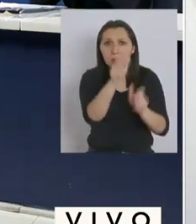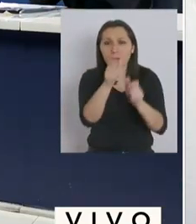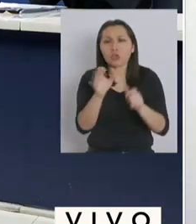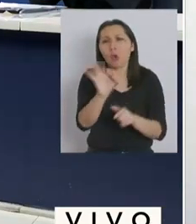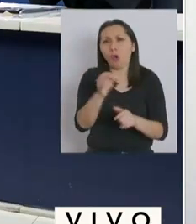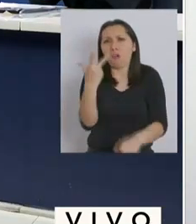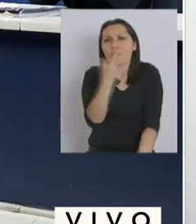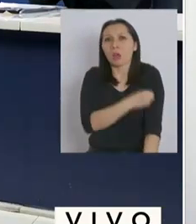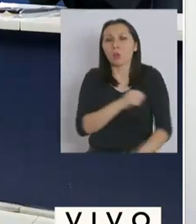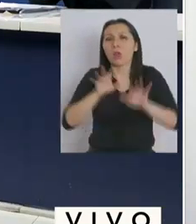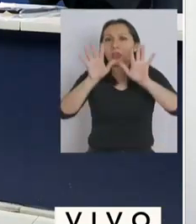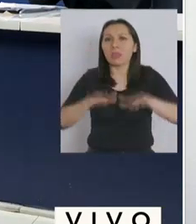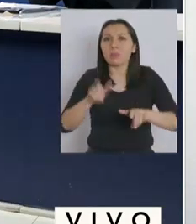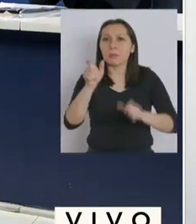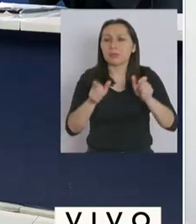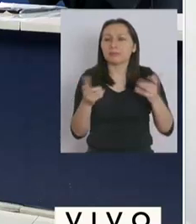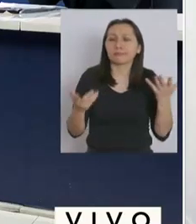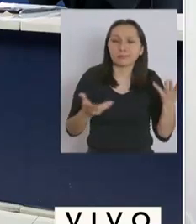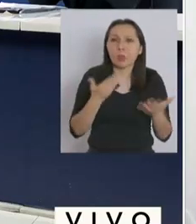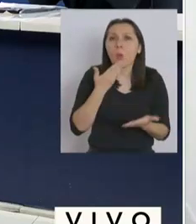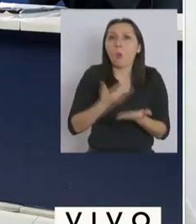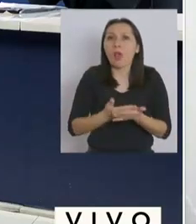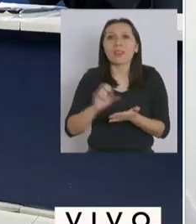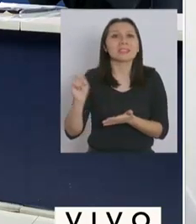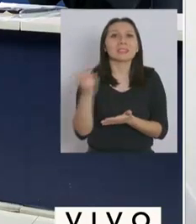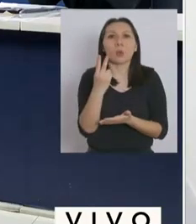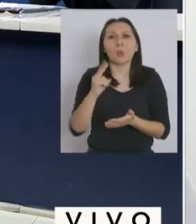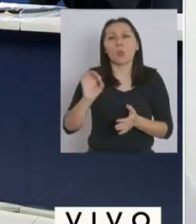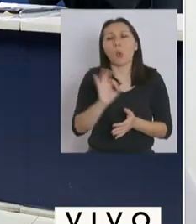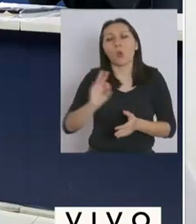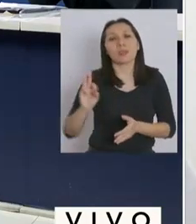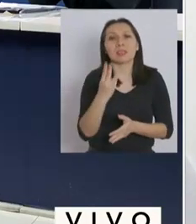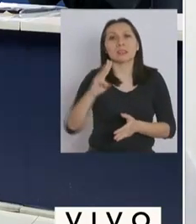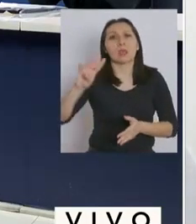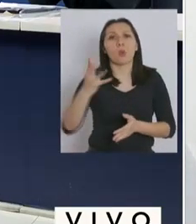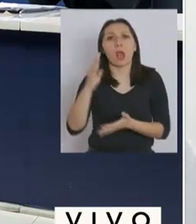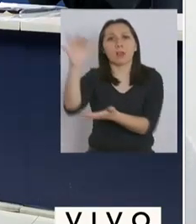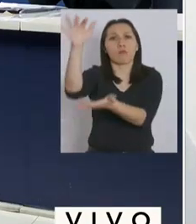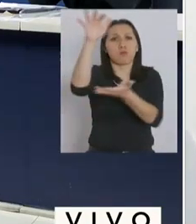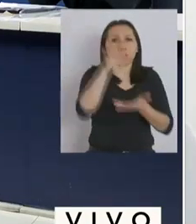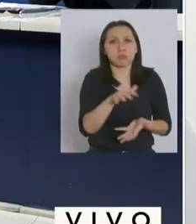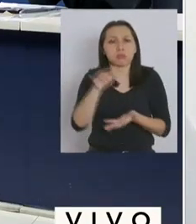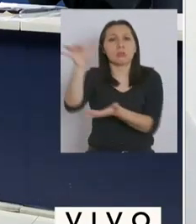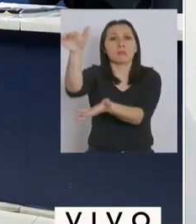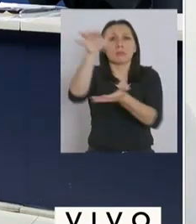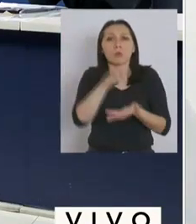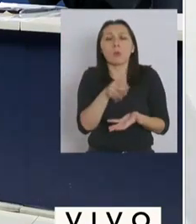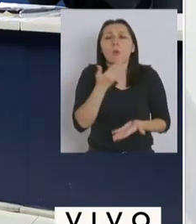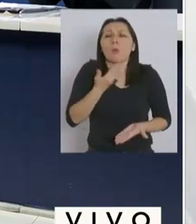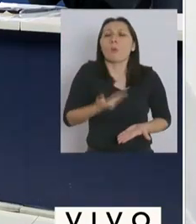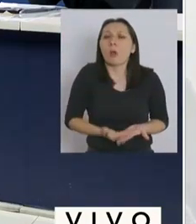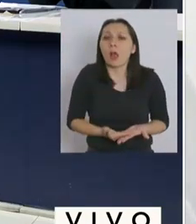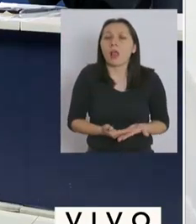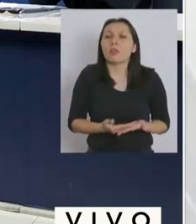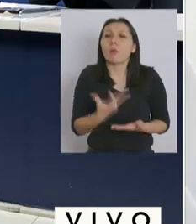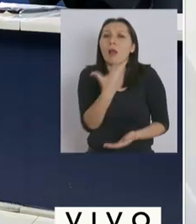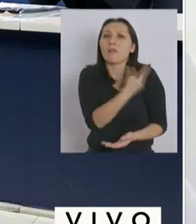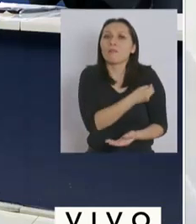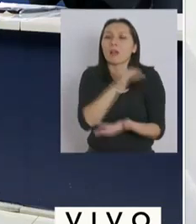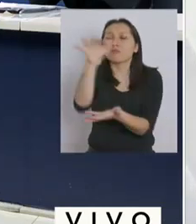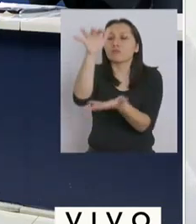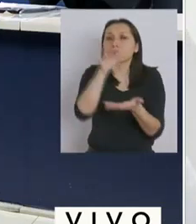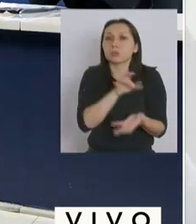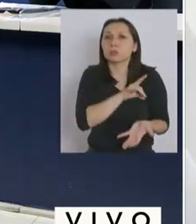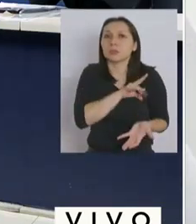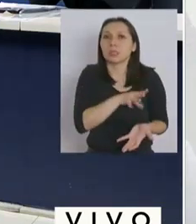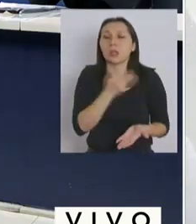10.000? ¿Cuándo va a llegar un segundo, un tercer o un cuarto cargamento de dosis de vacuna? ¿Cuándo, por